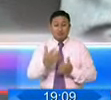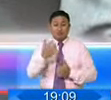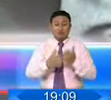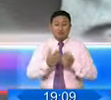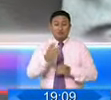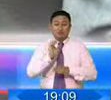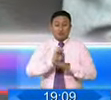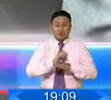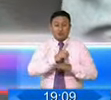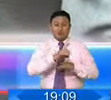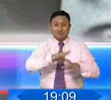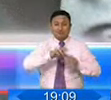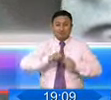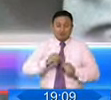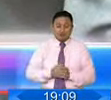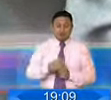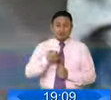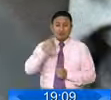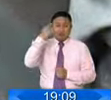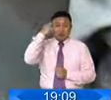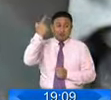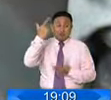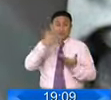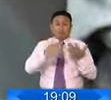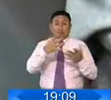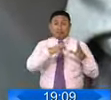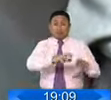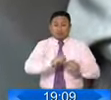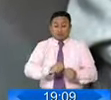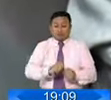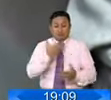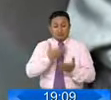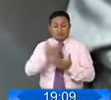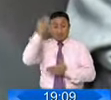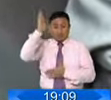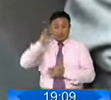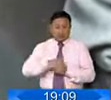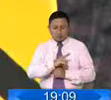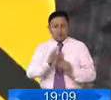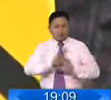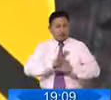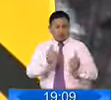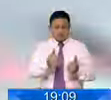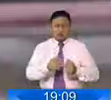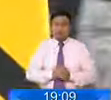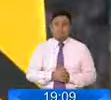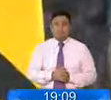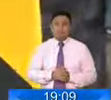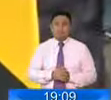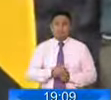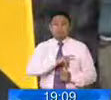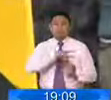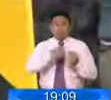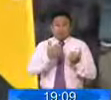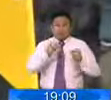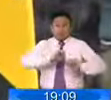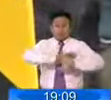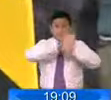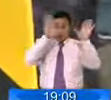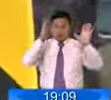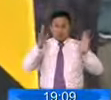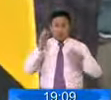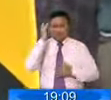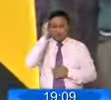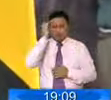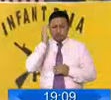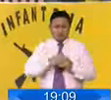unos secuestros y todo eso. Nosotros nos imaginamos eso, pero dando gracias a Dios no fue así. Mucho temor hasta esta mañana sentían la mayoría de ellos,